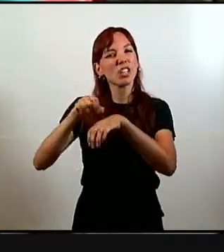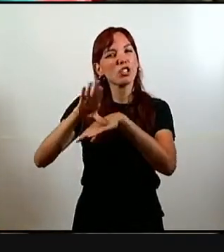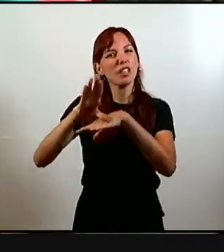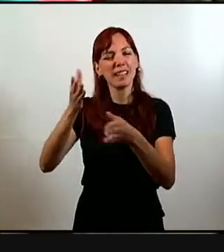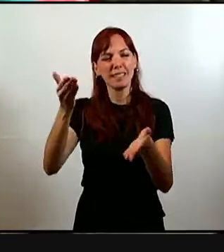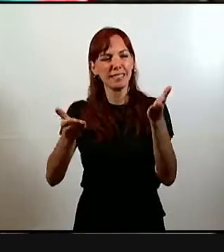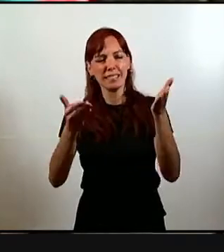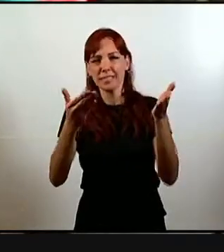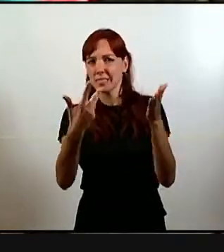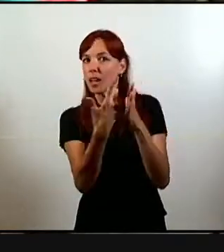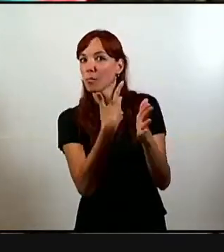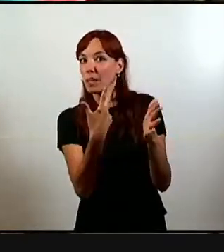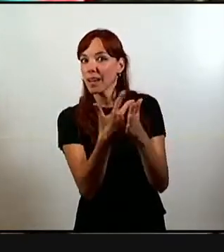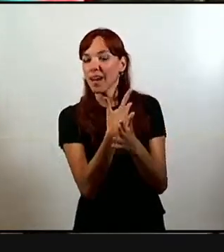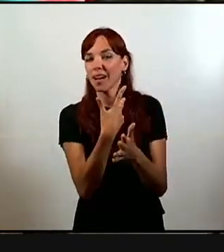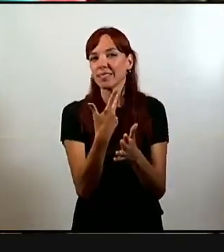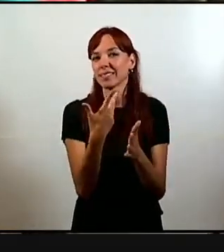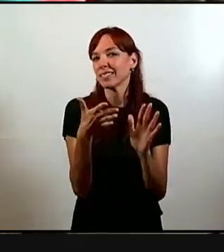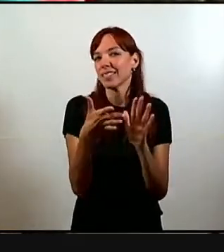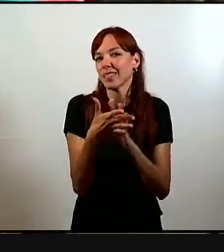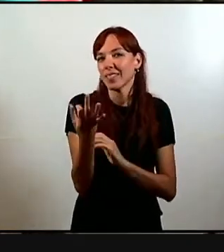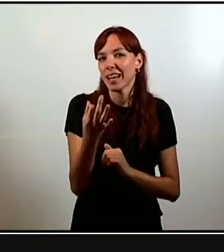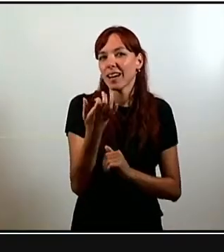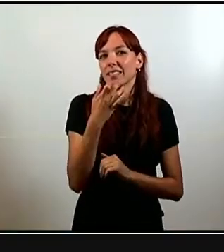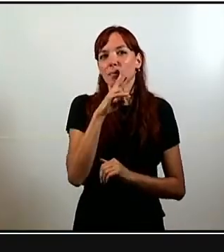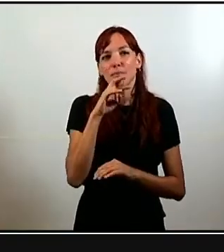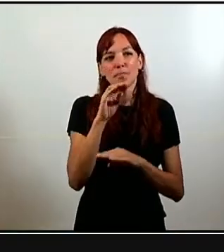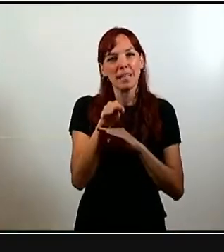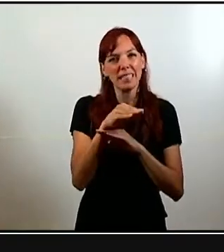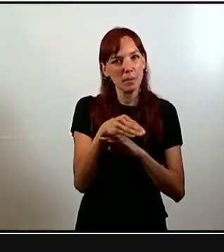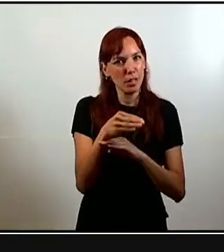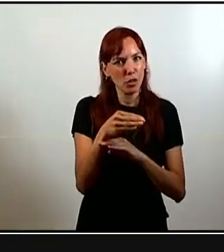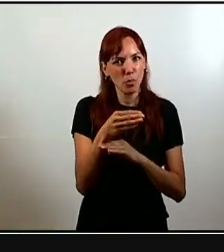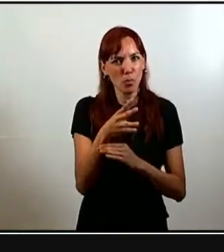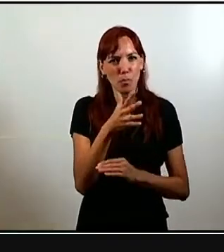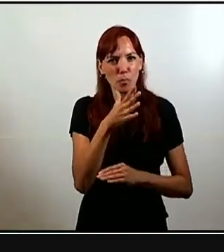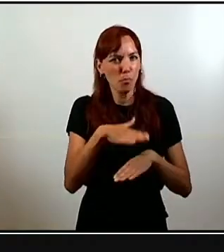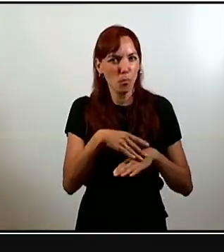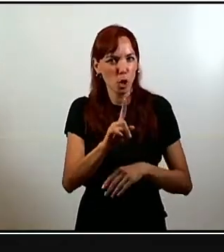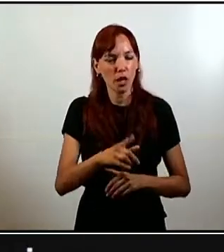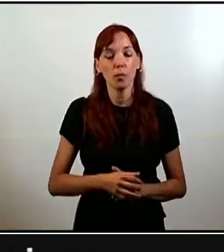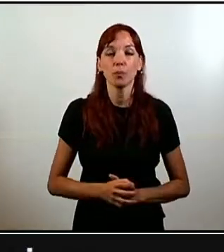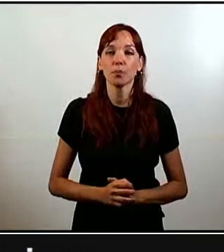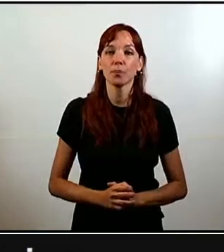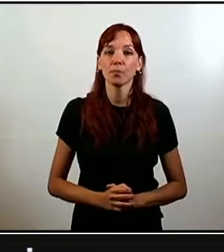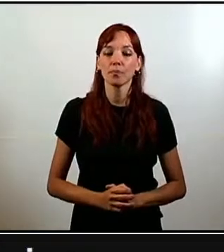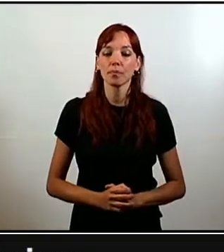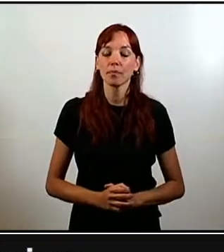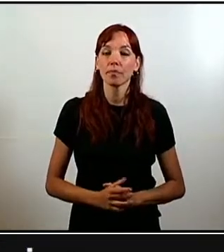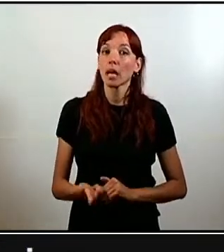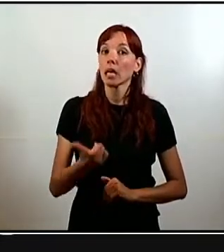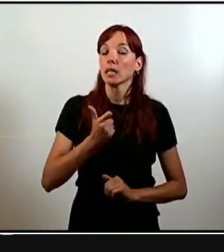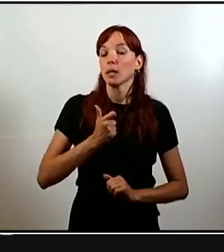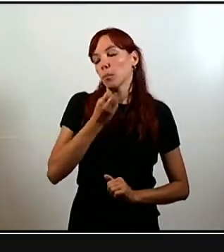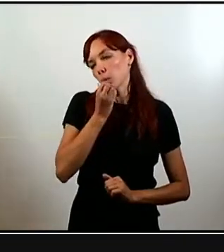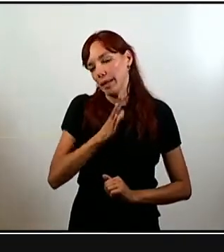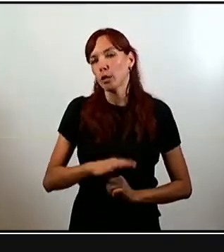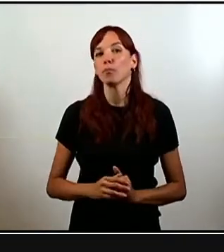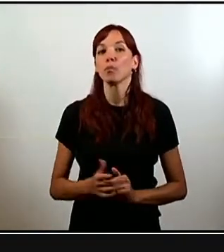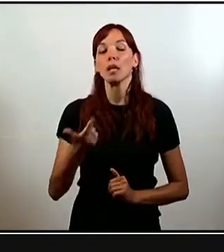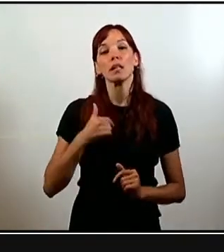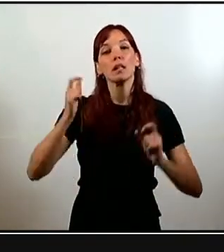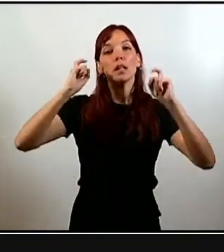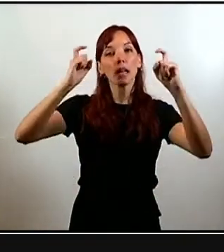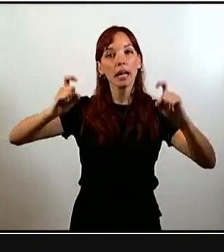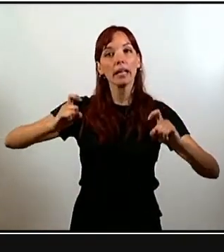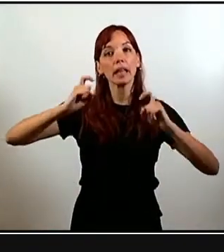quería explicar si hubiera sido más lógico mantener la Consejería de Igualdad. Bueno, yo lo que he intentado es cumplir todo aquello